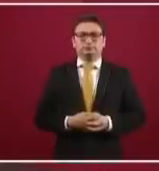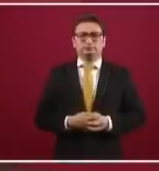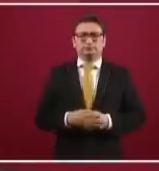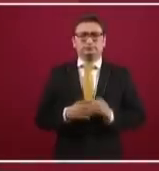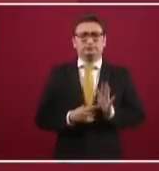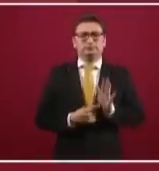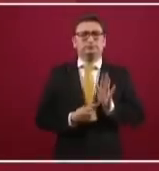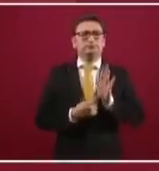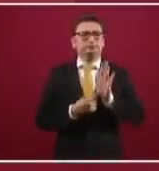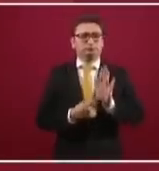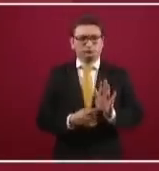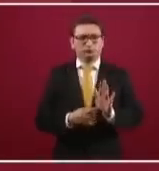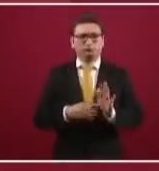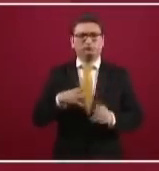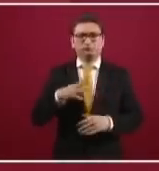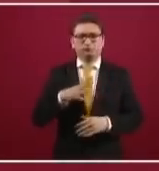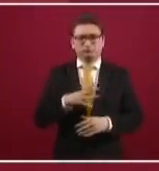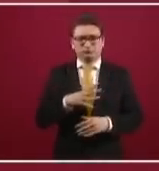estampas,